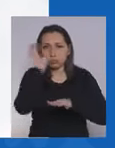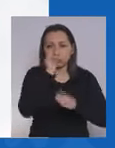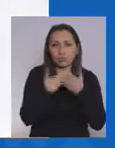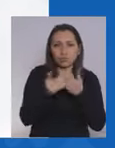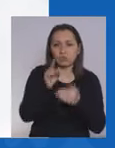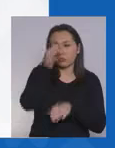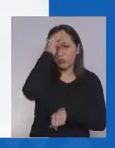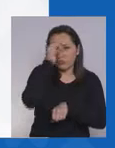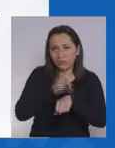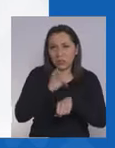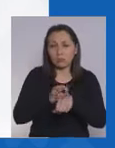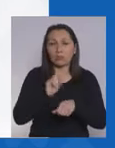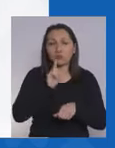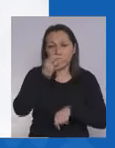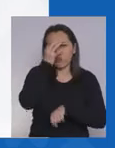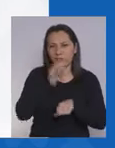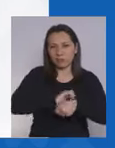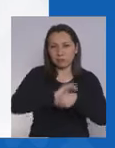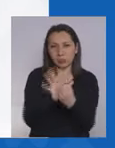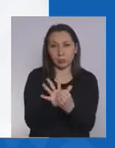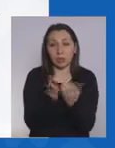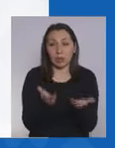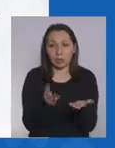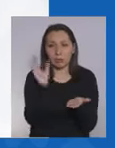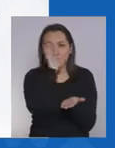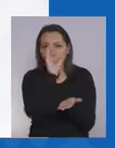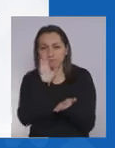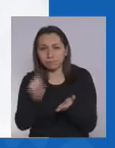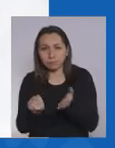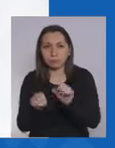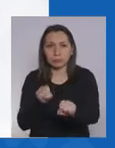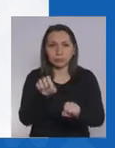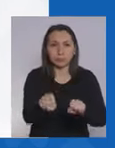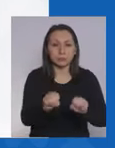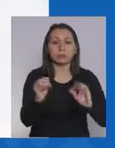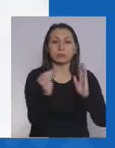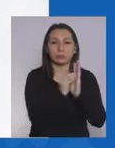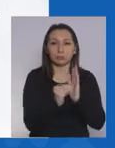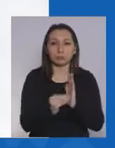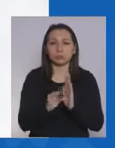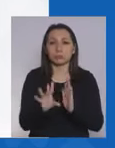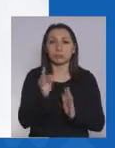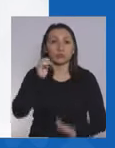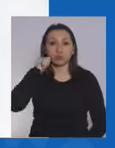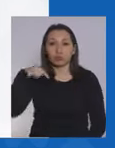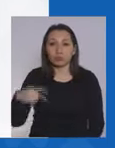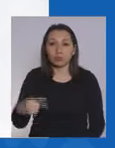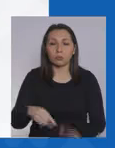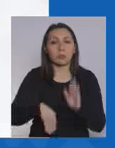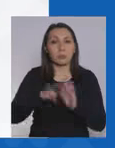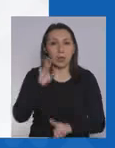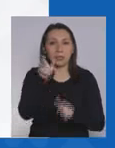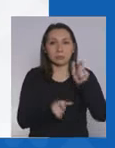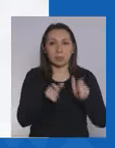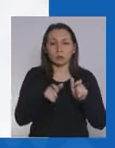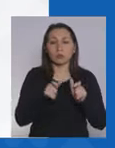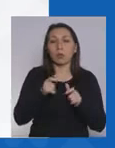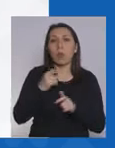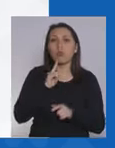de pacientes contagiados hemos logrado detectar cada día más pacientes